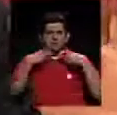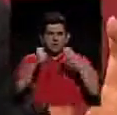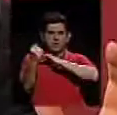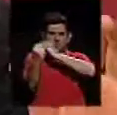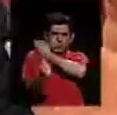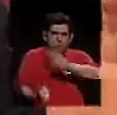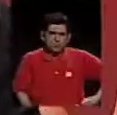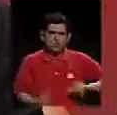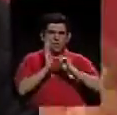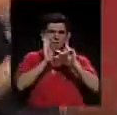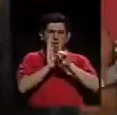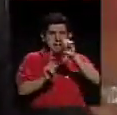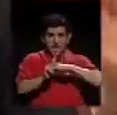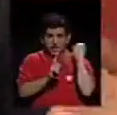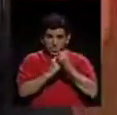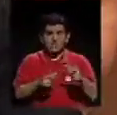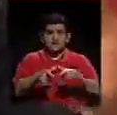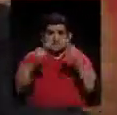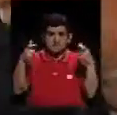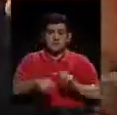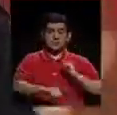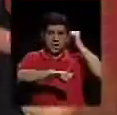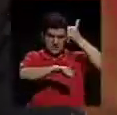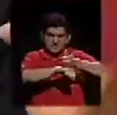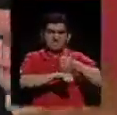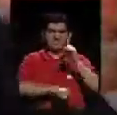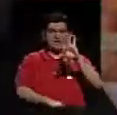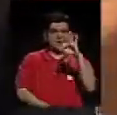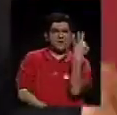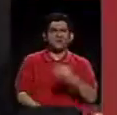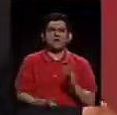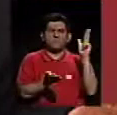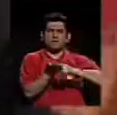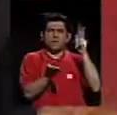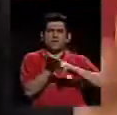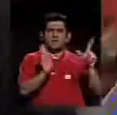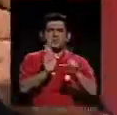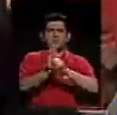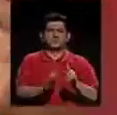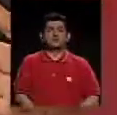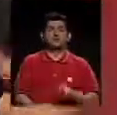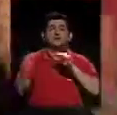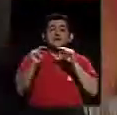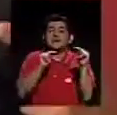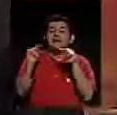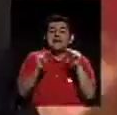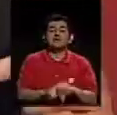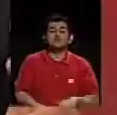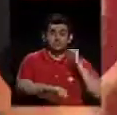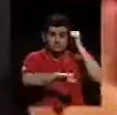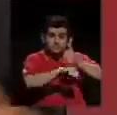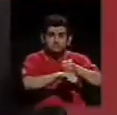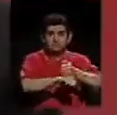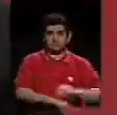y el Parlamento para una cuestión, las mayorías impongan una determinada forma de aprobar la ley, porque los negocios imponen eso.